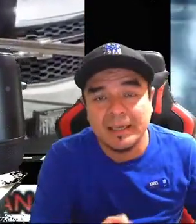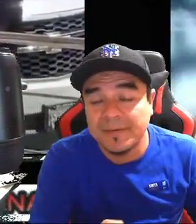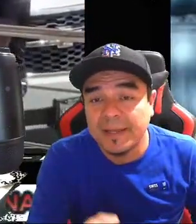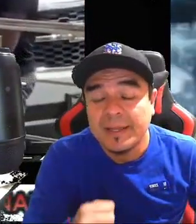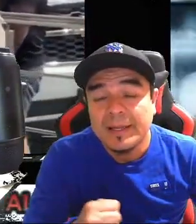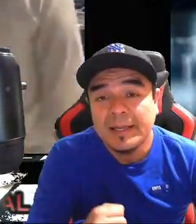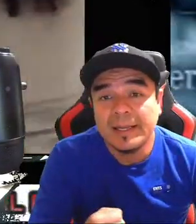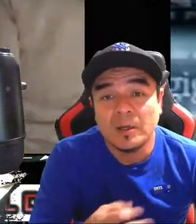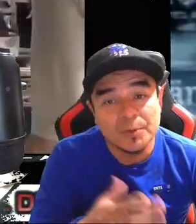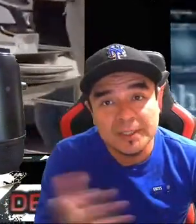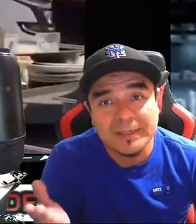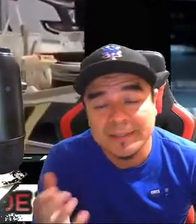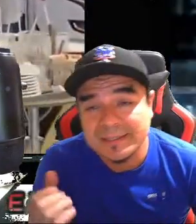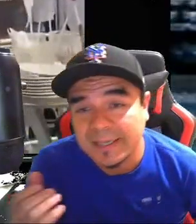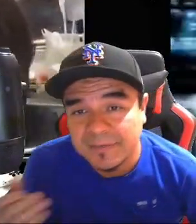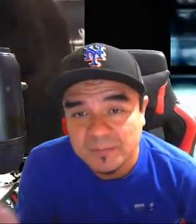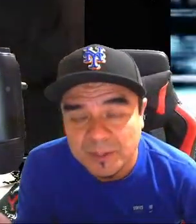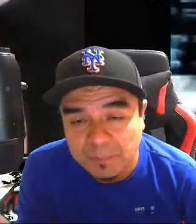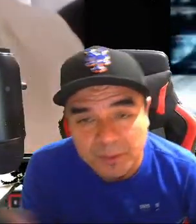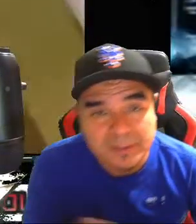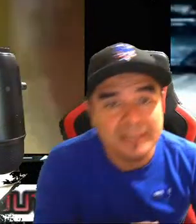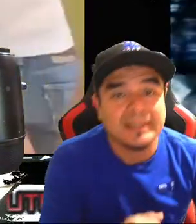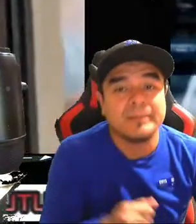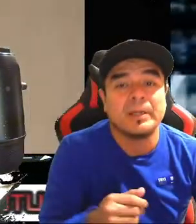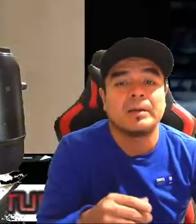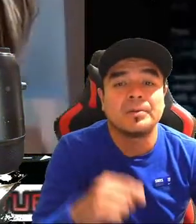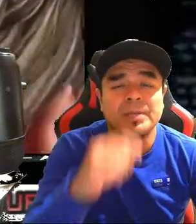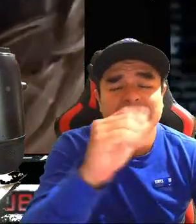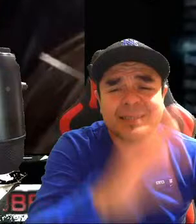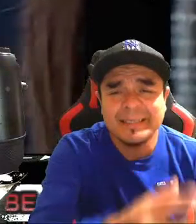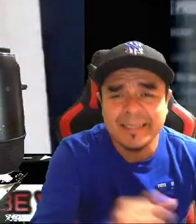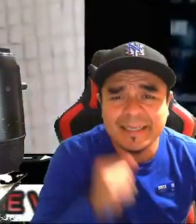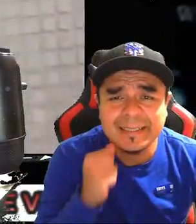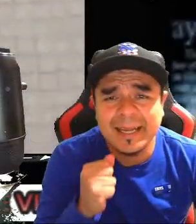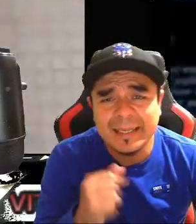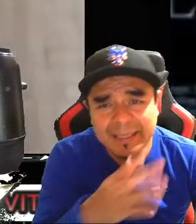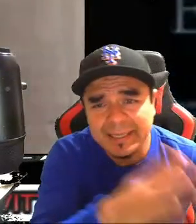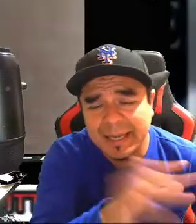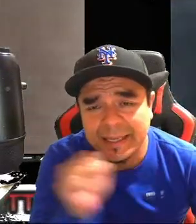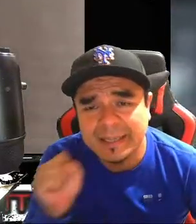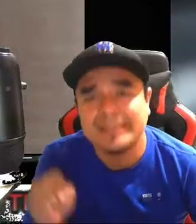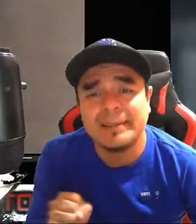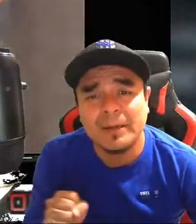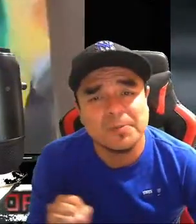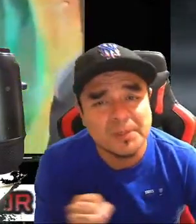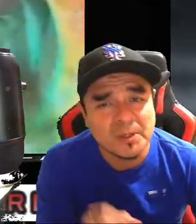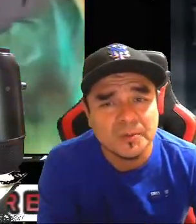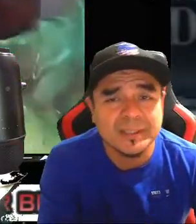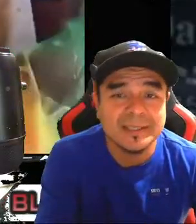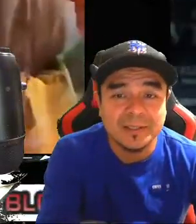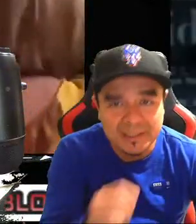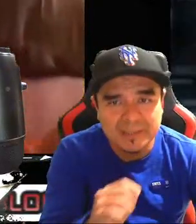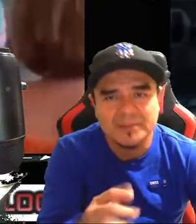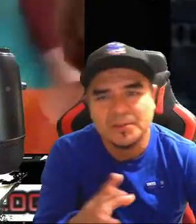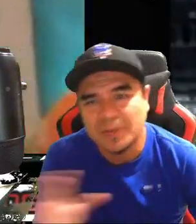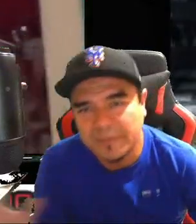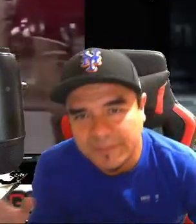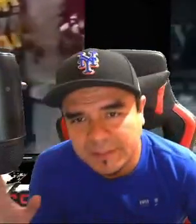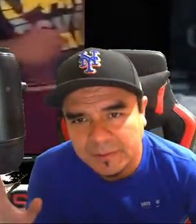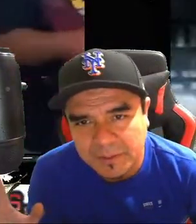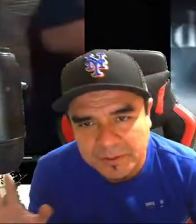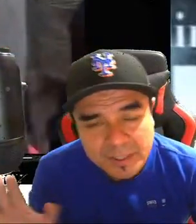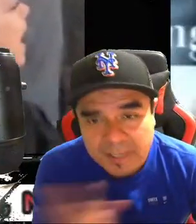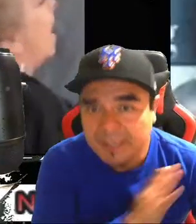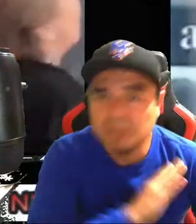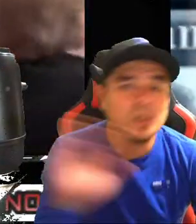importancia al café. Como ustedes saben, este café es muy importante allá en Veracruz. Se sienta y ahí recibe a los medios de comunicación echándose su